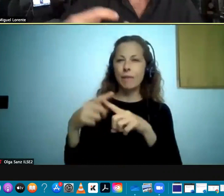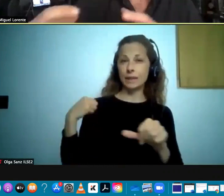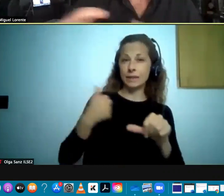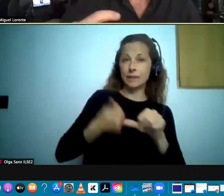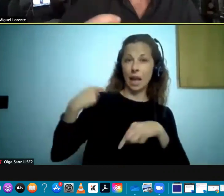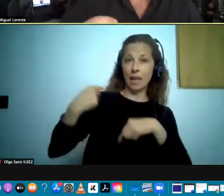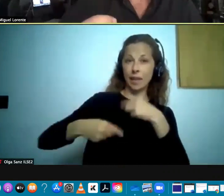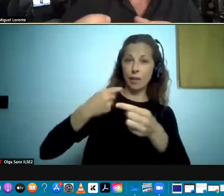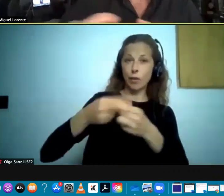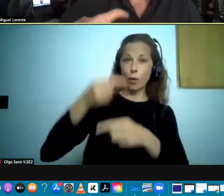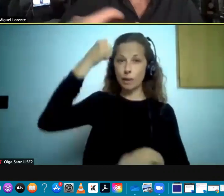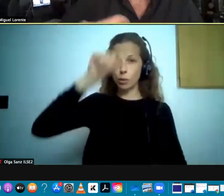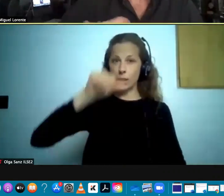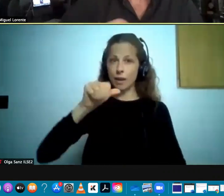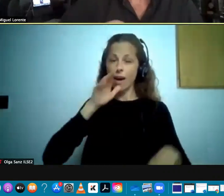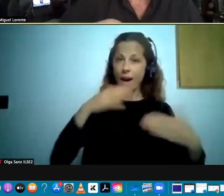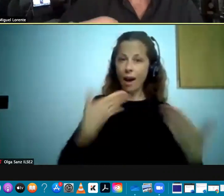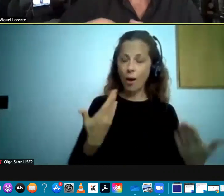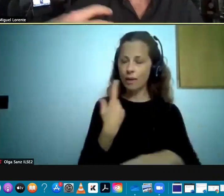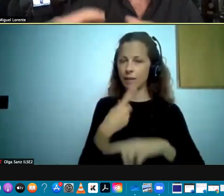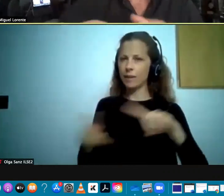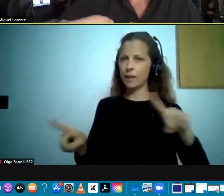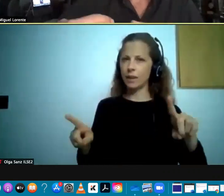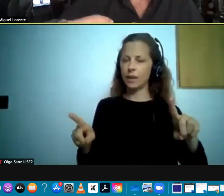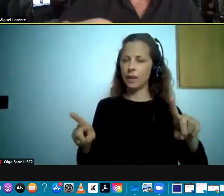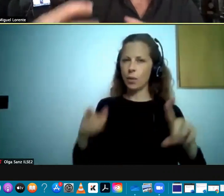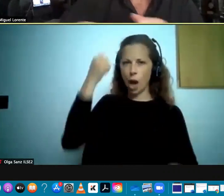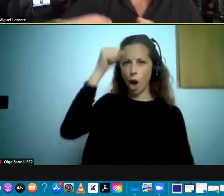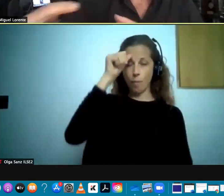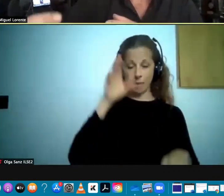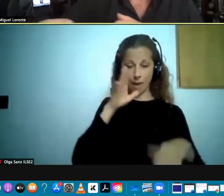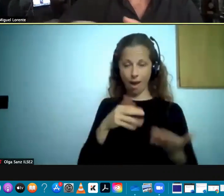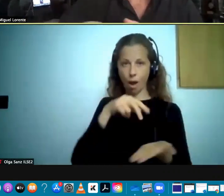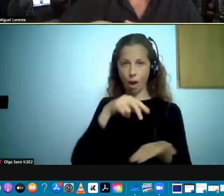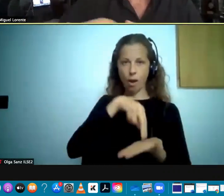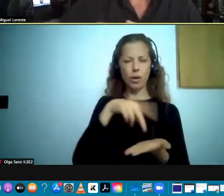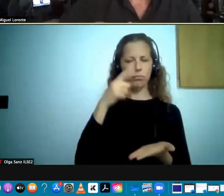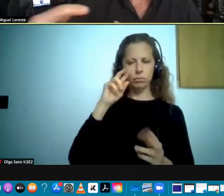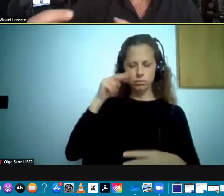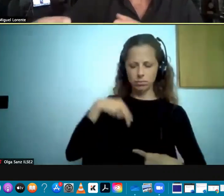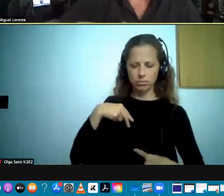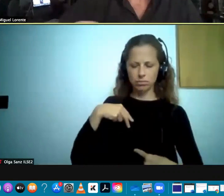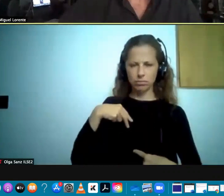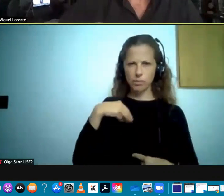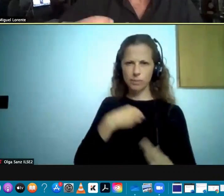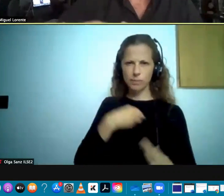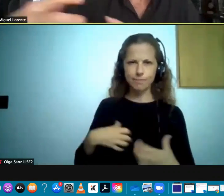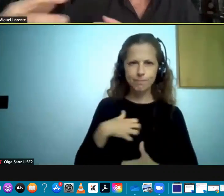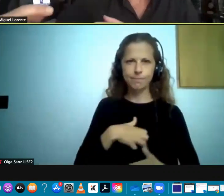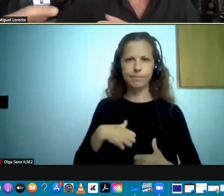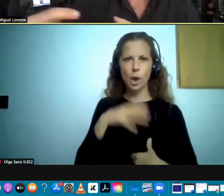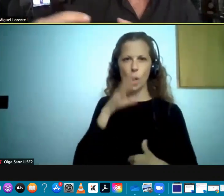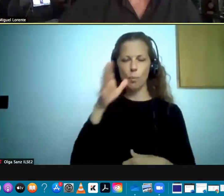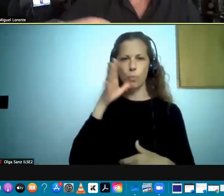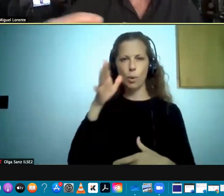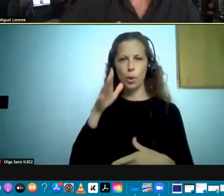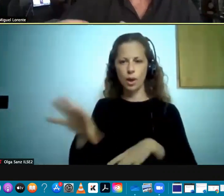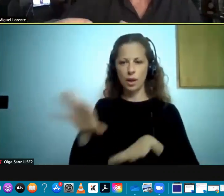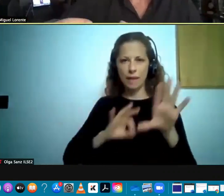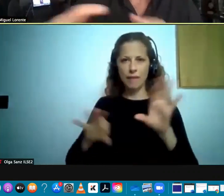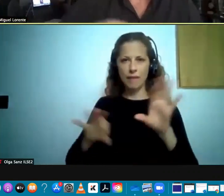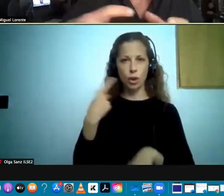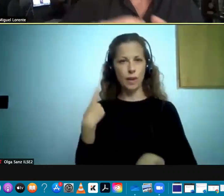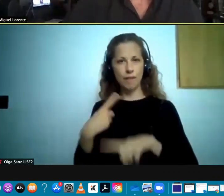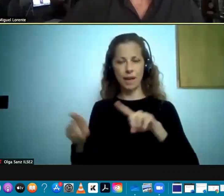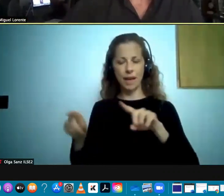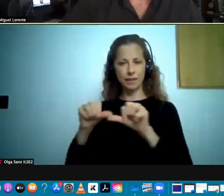un conflicto en muchos hombres que no asumen las consecuencias de esa elección, de esa posibilidad de elegir